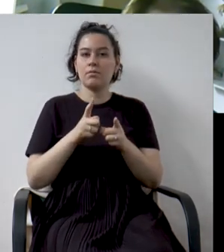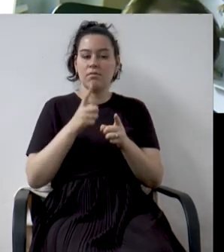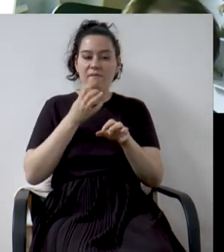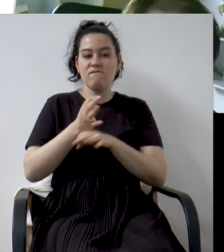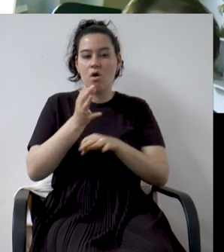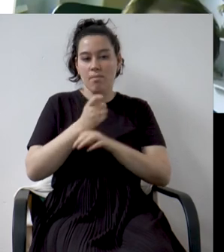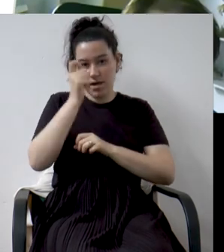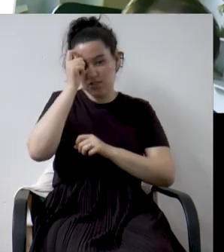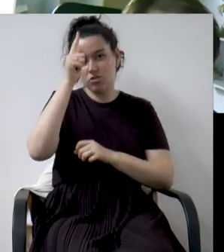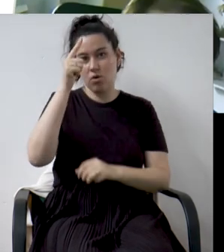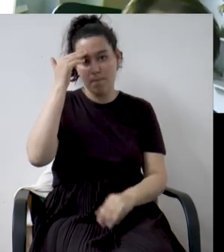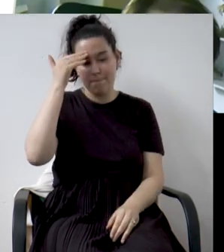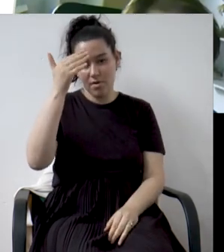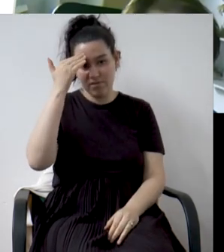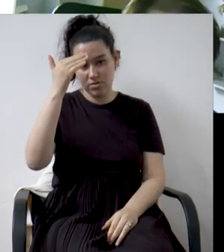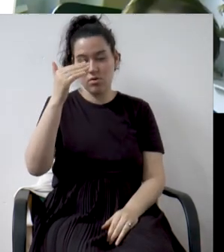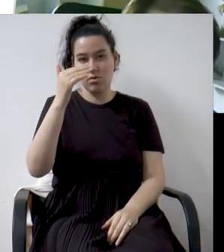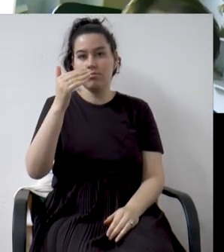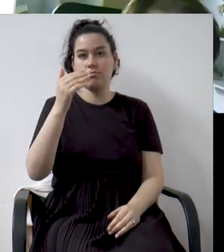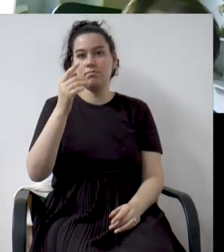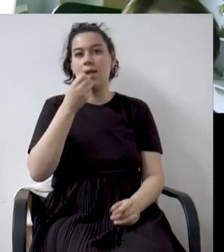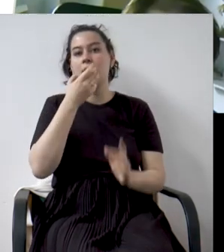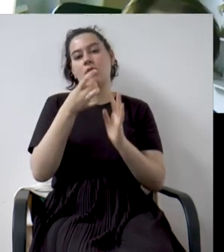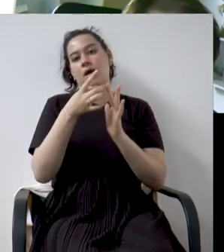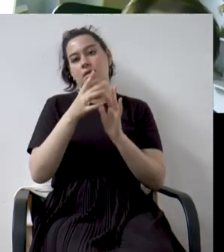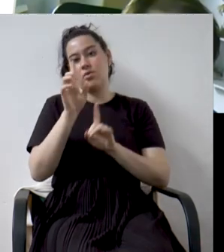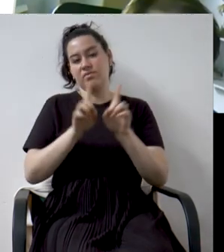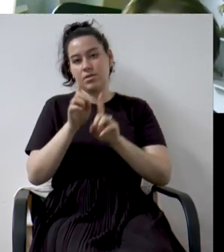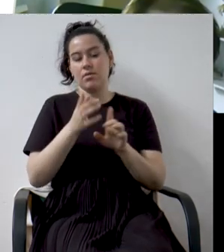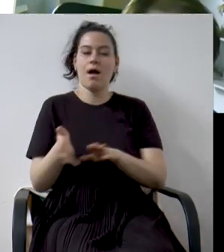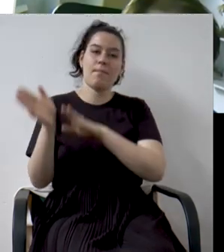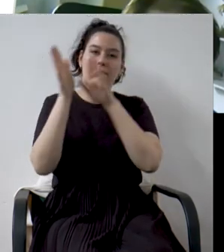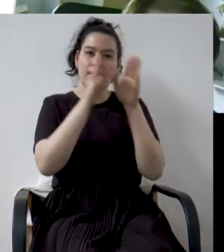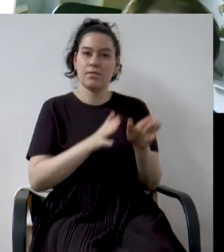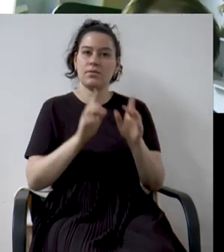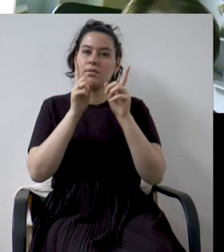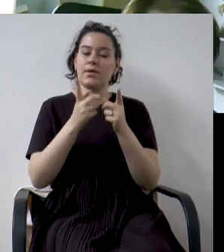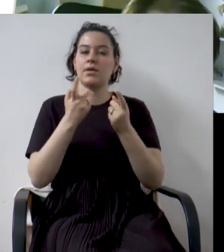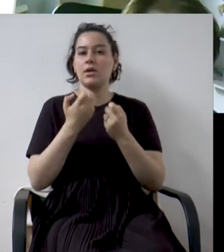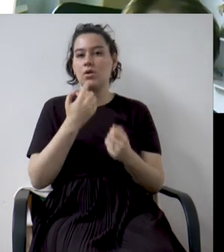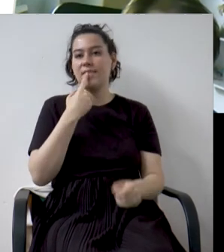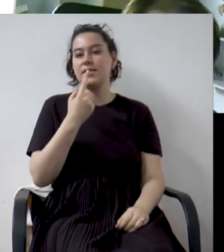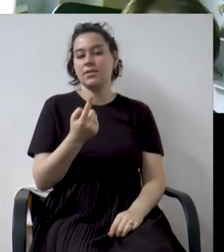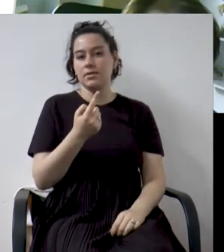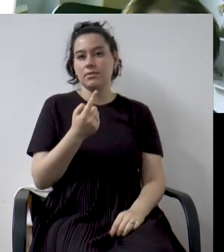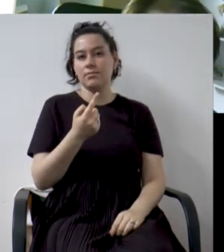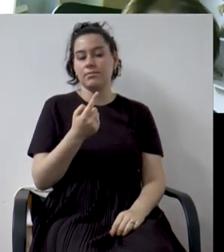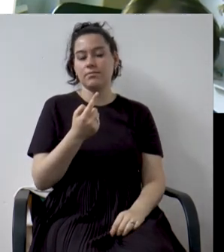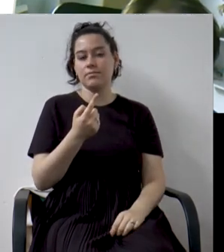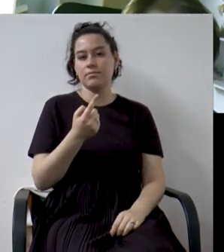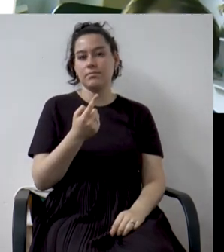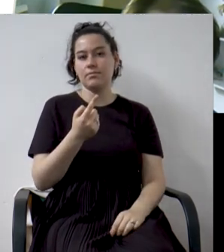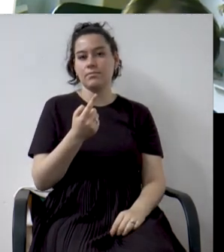formación docente en términos universitarios de forma más amplia. Por otro lado, también comentar que en eso de